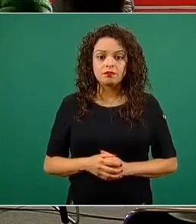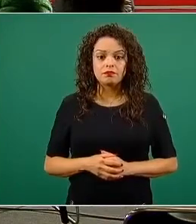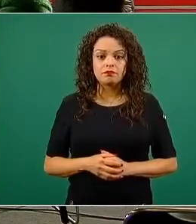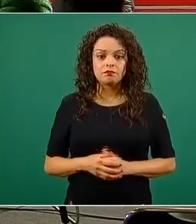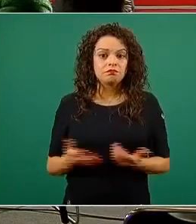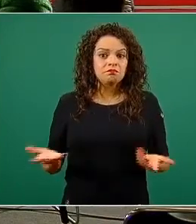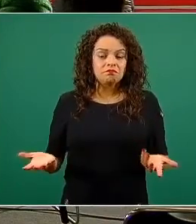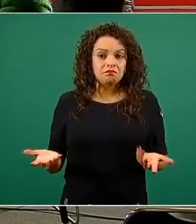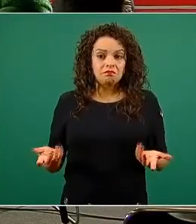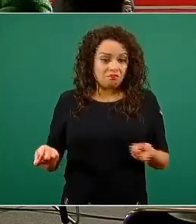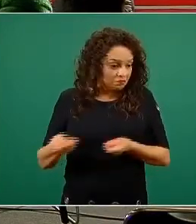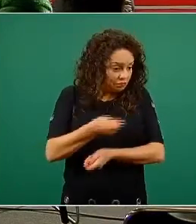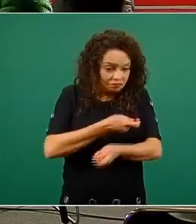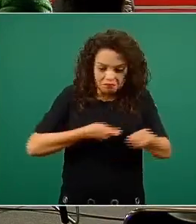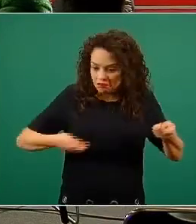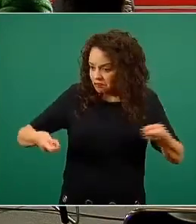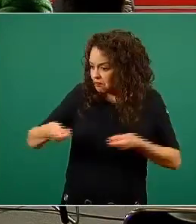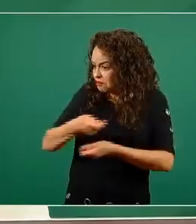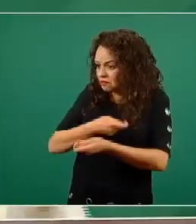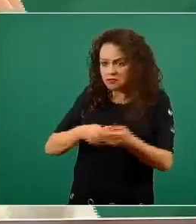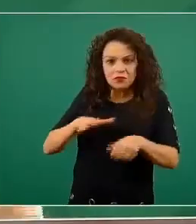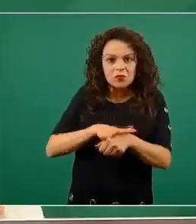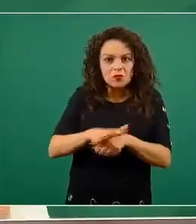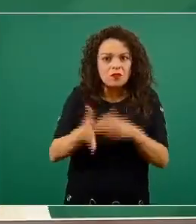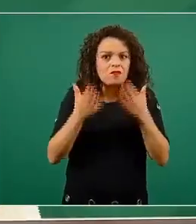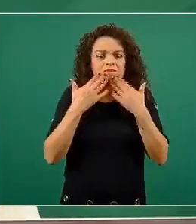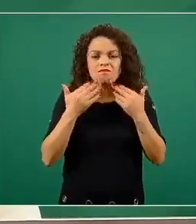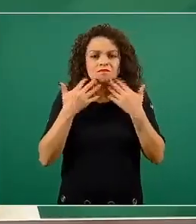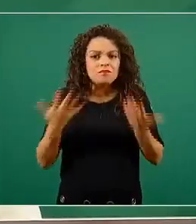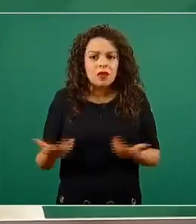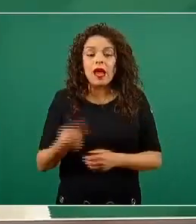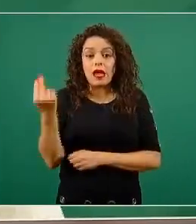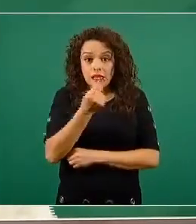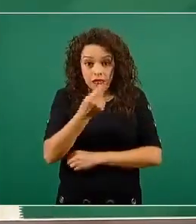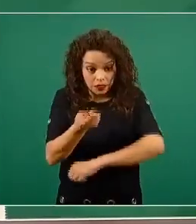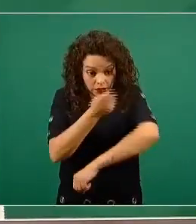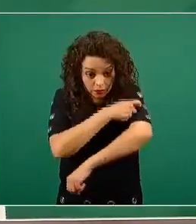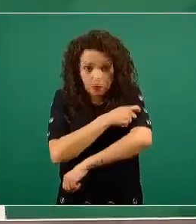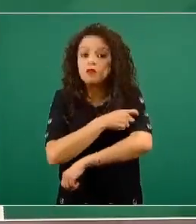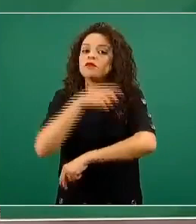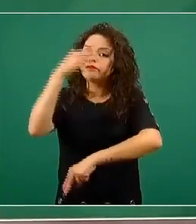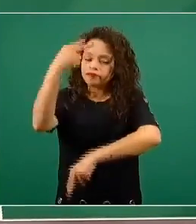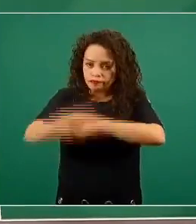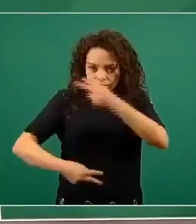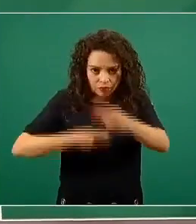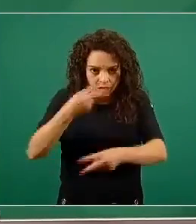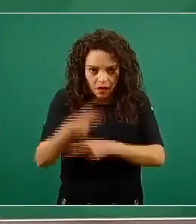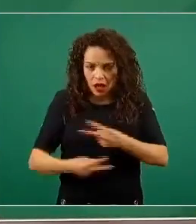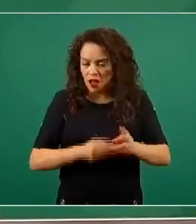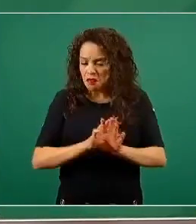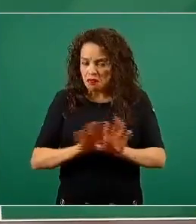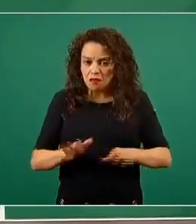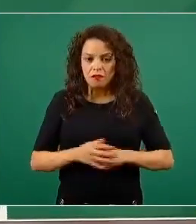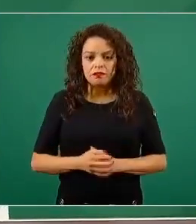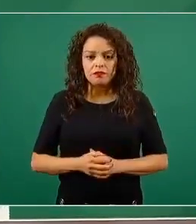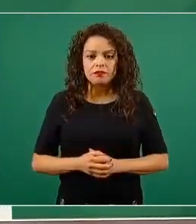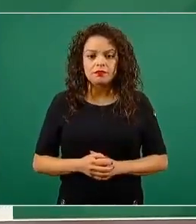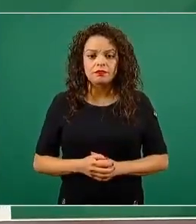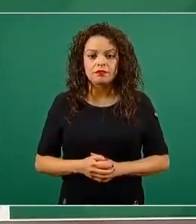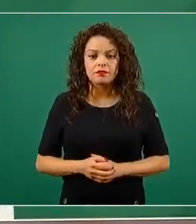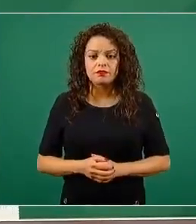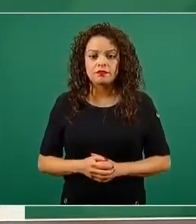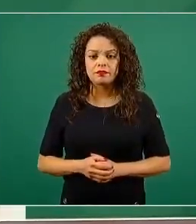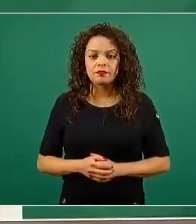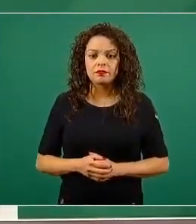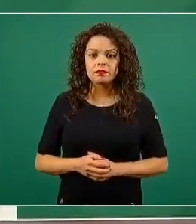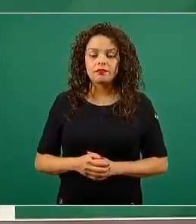más que el hecho de que la persona que se quiera vacunar asista a la vacunación, y se vacunará en